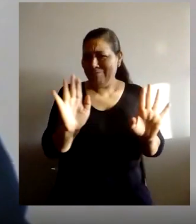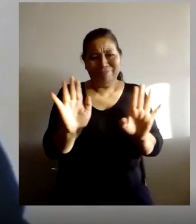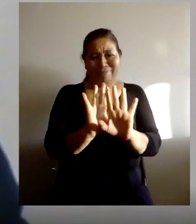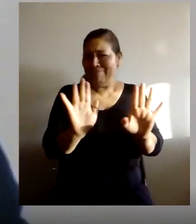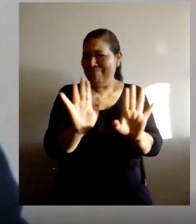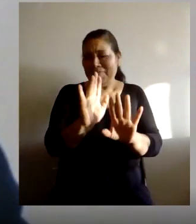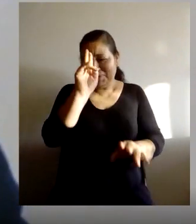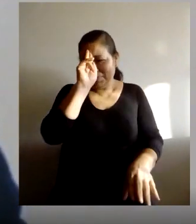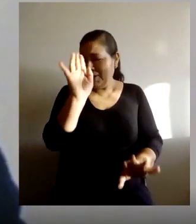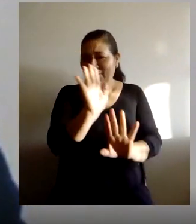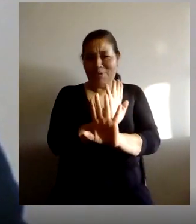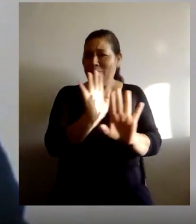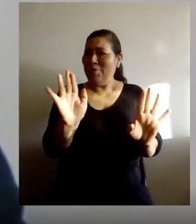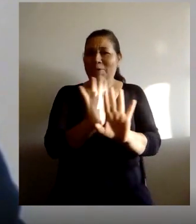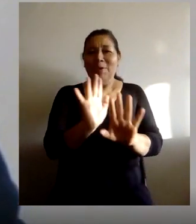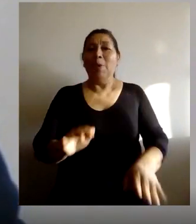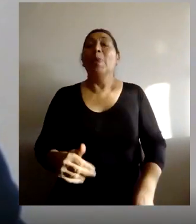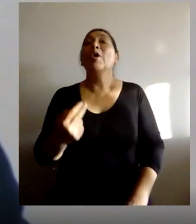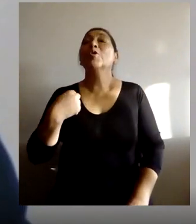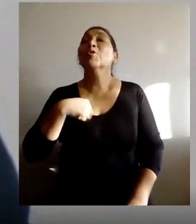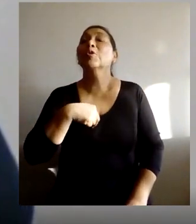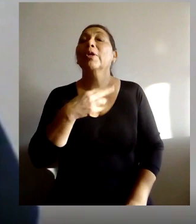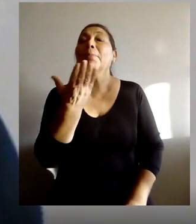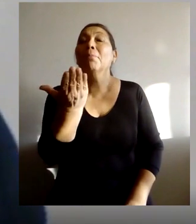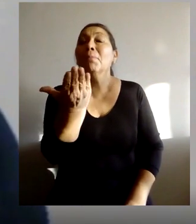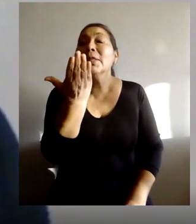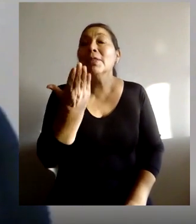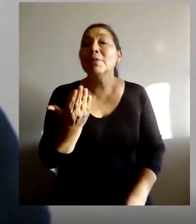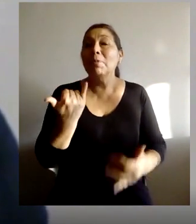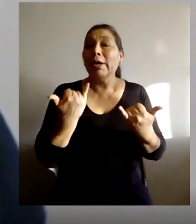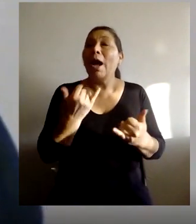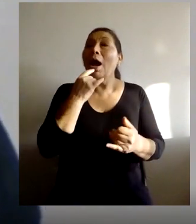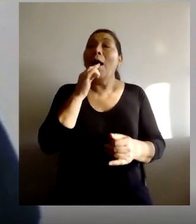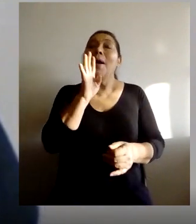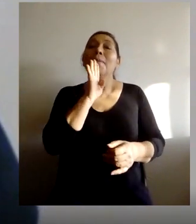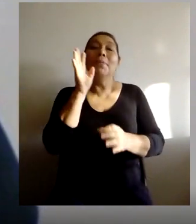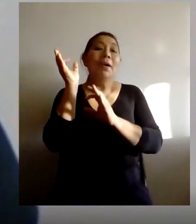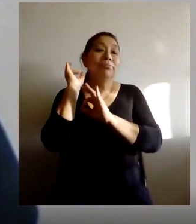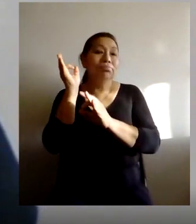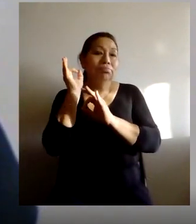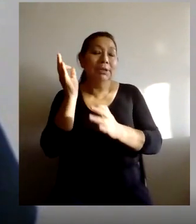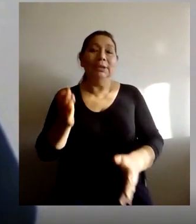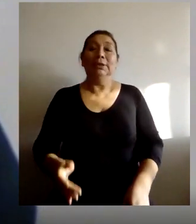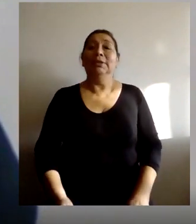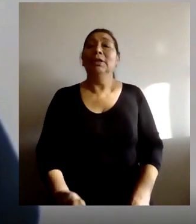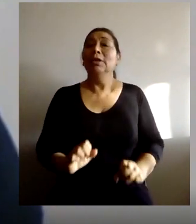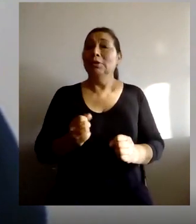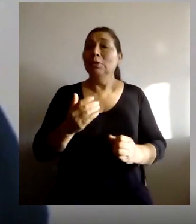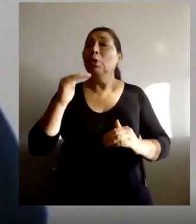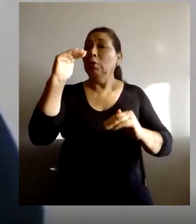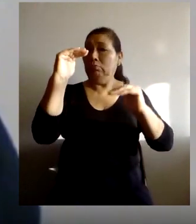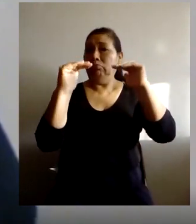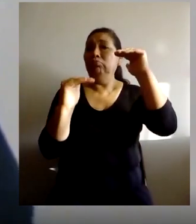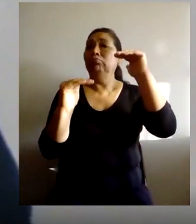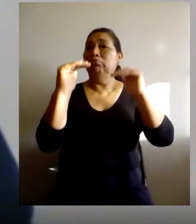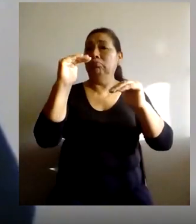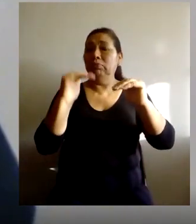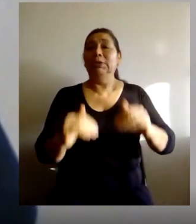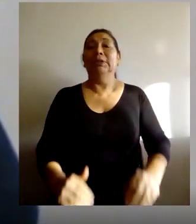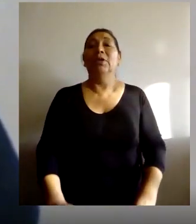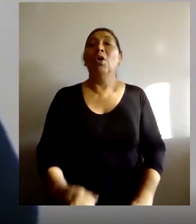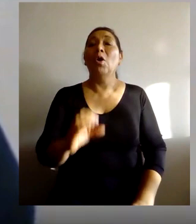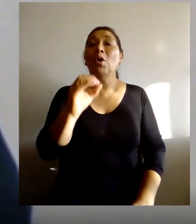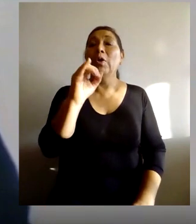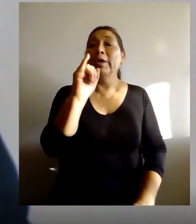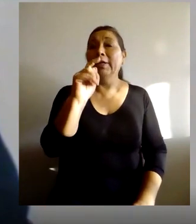médicos ni nada por el estilo. Nosotros lo que pedimos acá a sostener es que existe un estándar, que